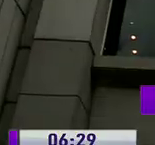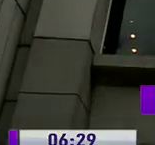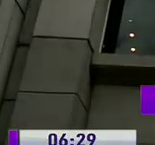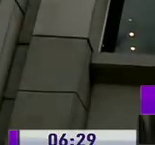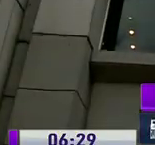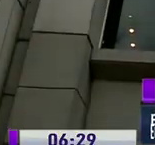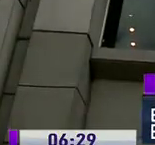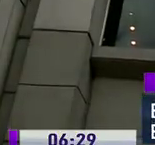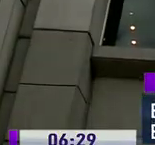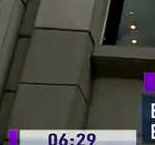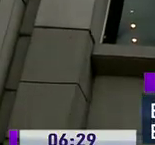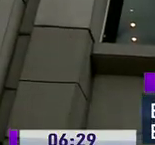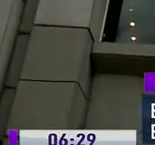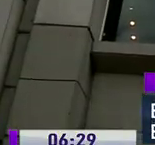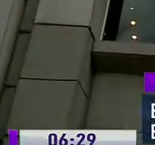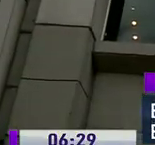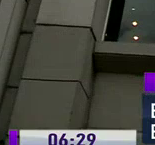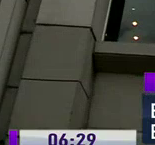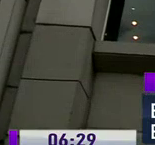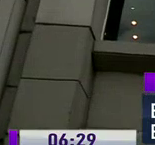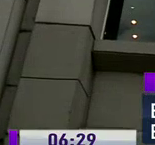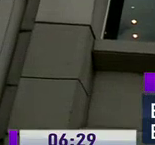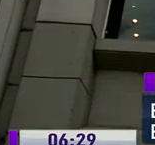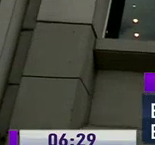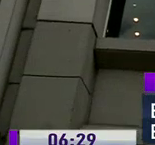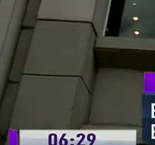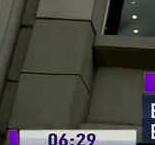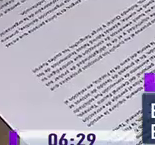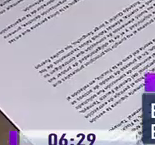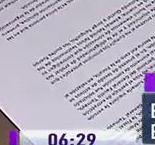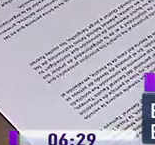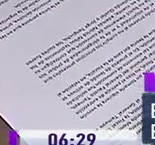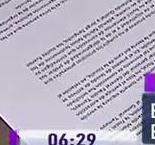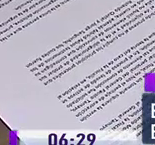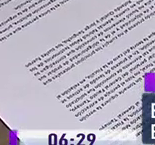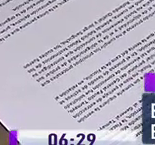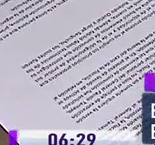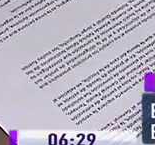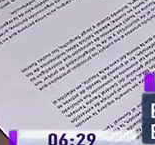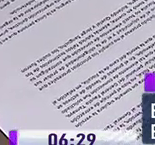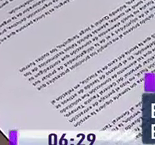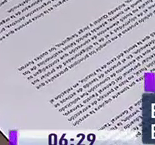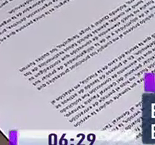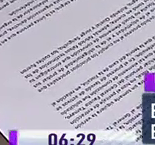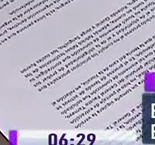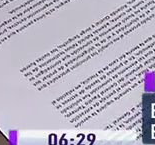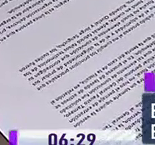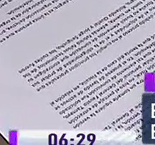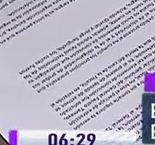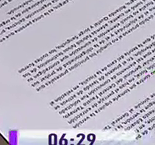viernes como parte de las investigaciones del caso Arroz Verde. Ya regresamos con esta información y mucho más.